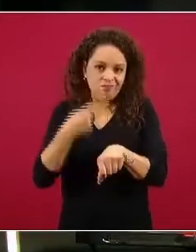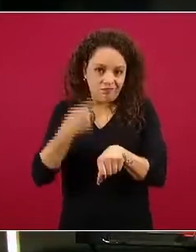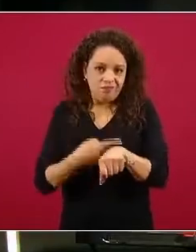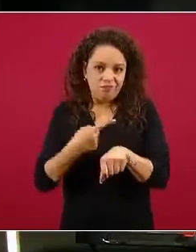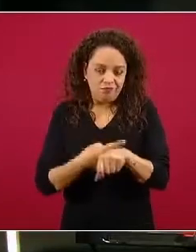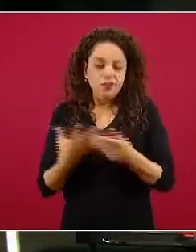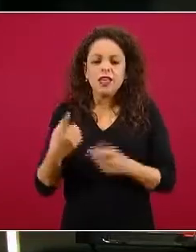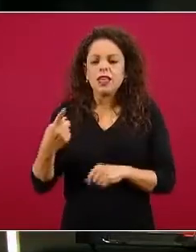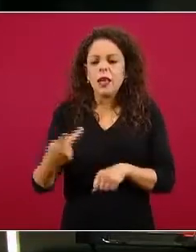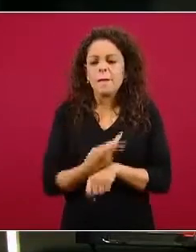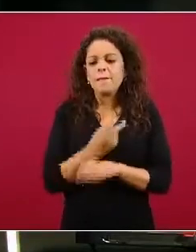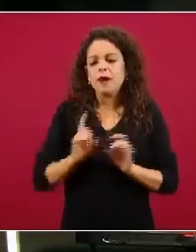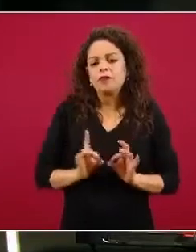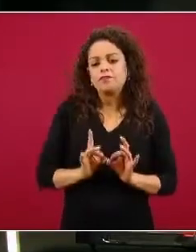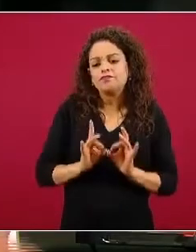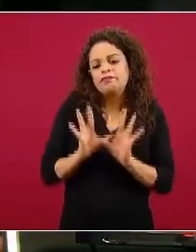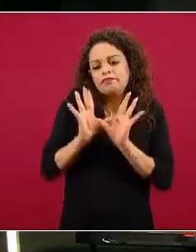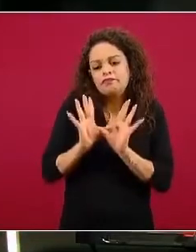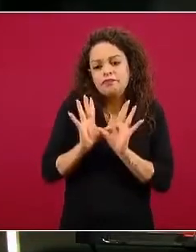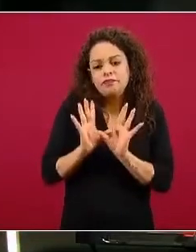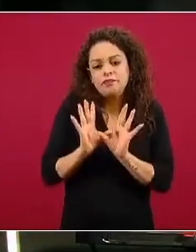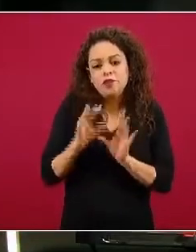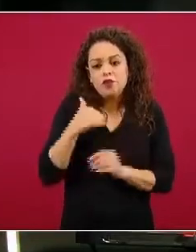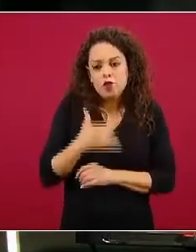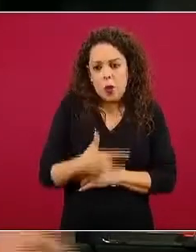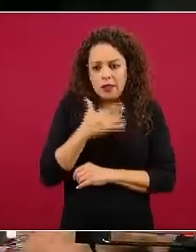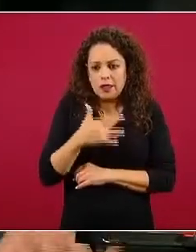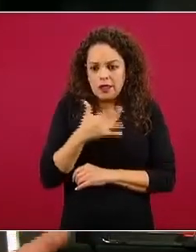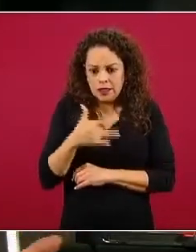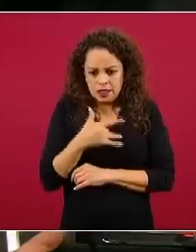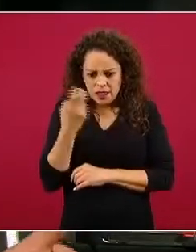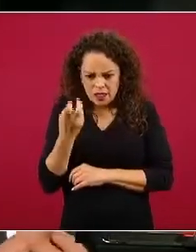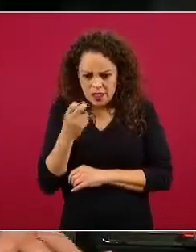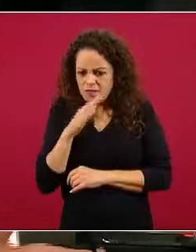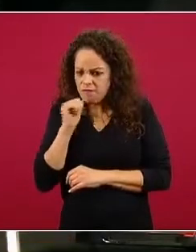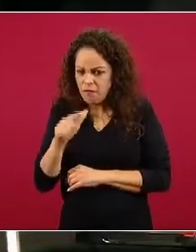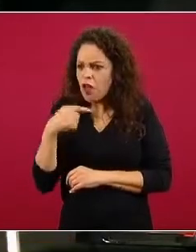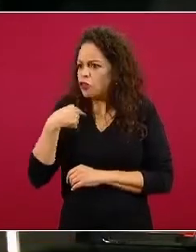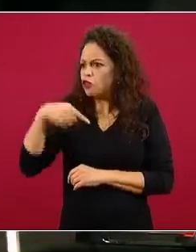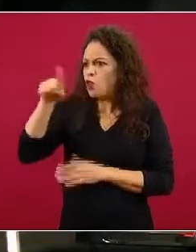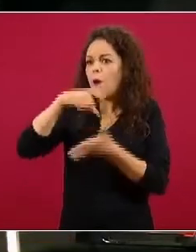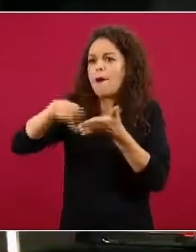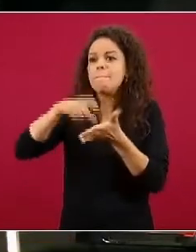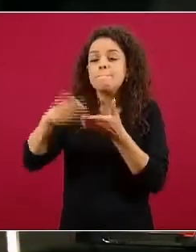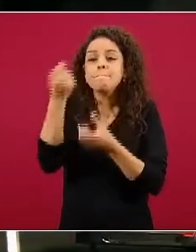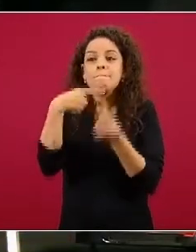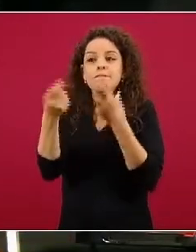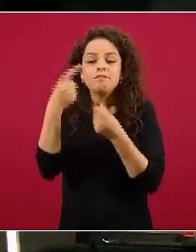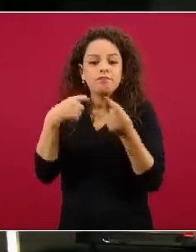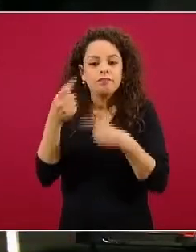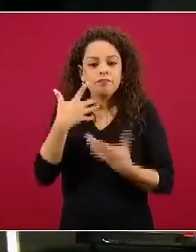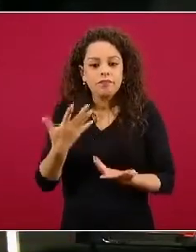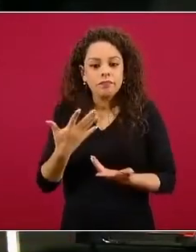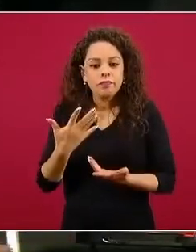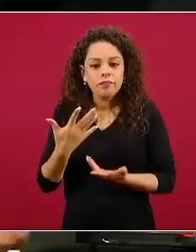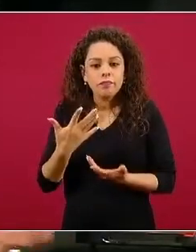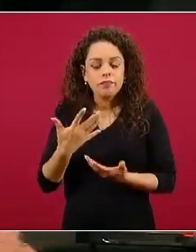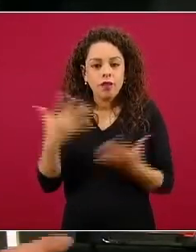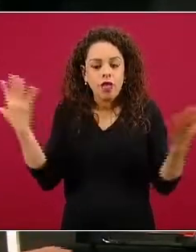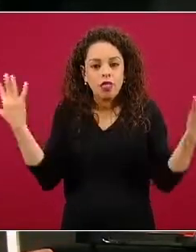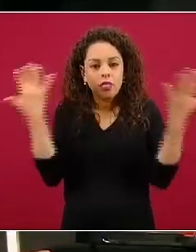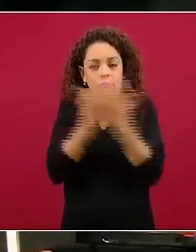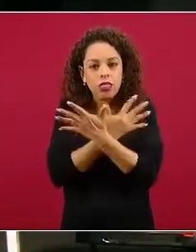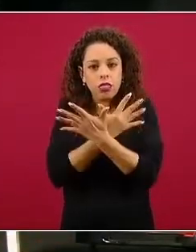si, supongamos yo, empiezo con esos síntomas y voy y me automedico y resulta que no es